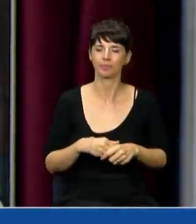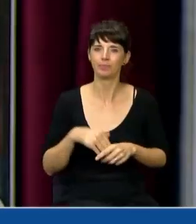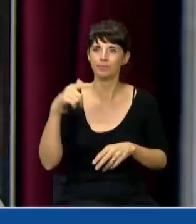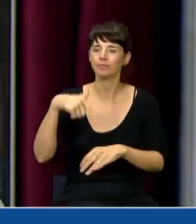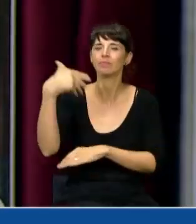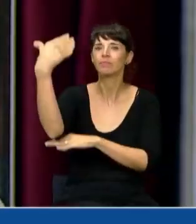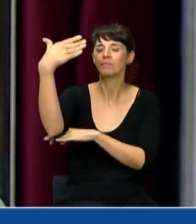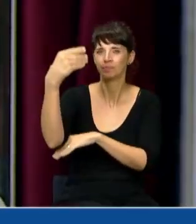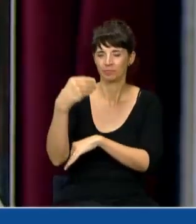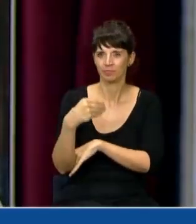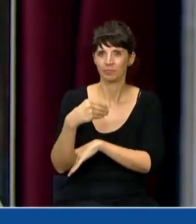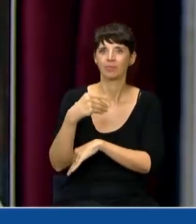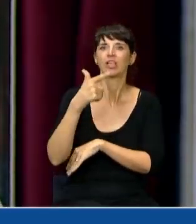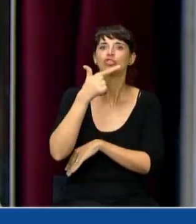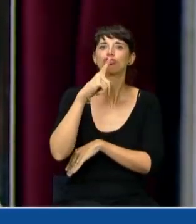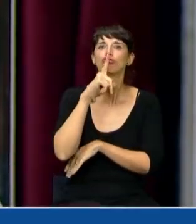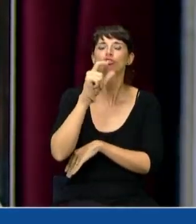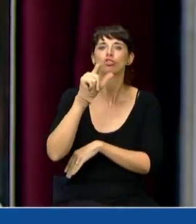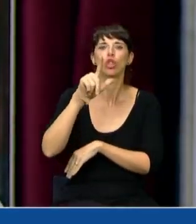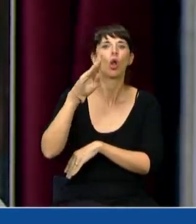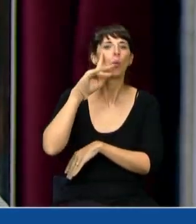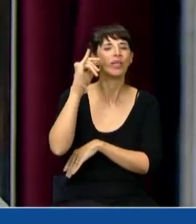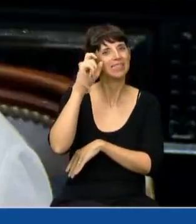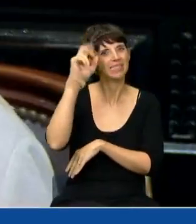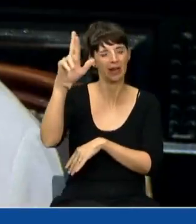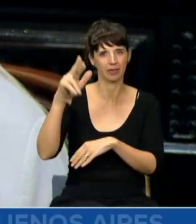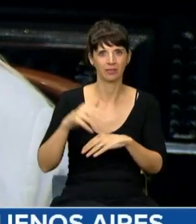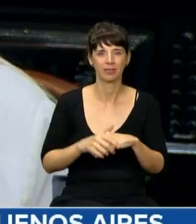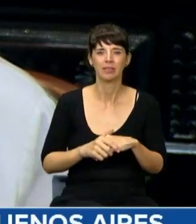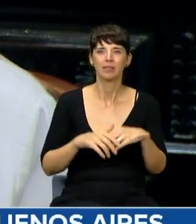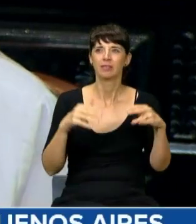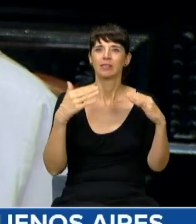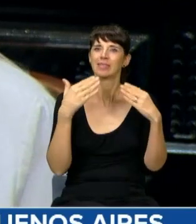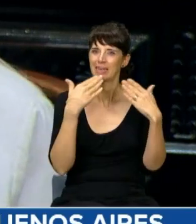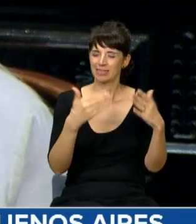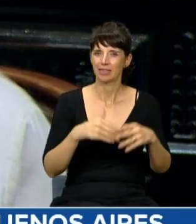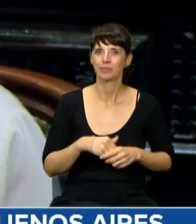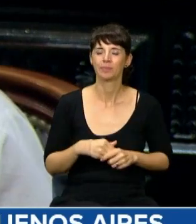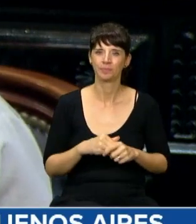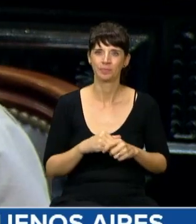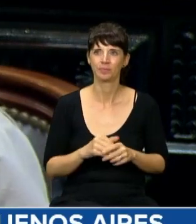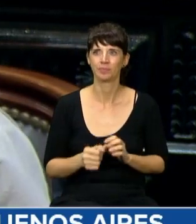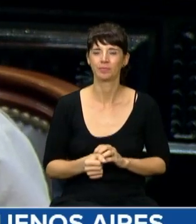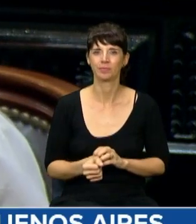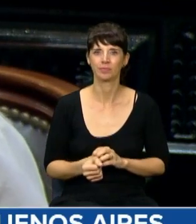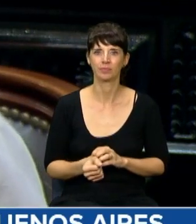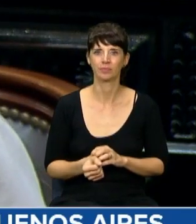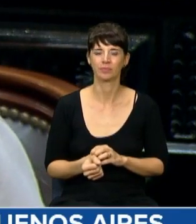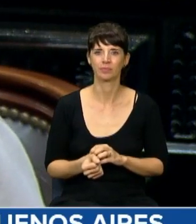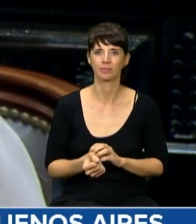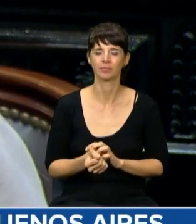Tiene la palabra la diputada Margarita Stolbizer. Muchas gracias. Para la